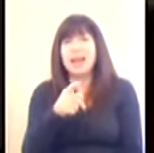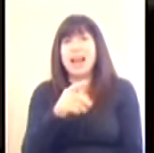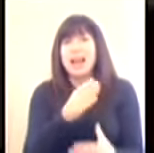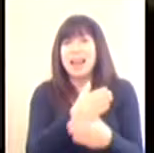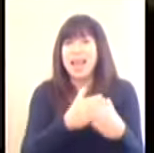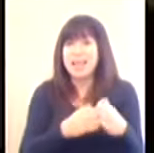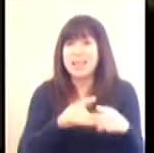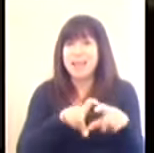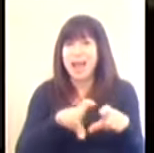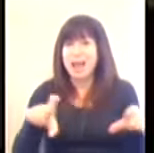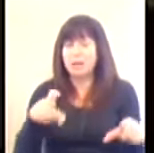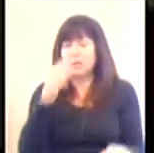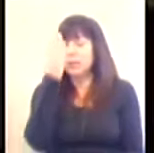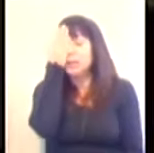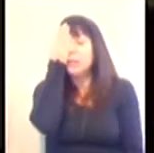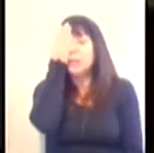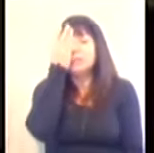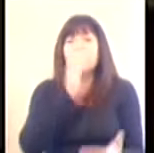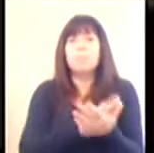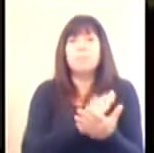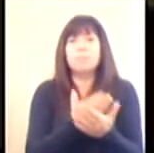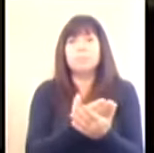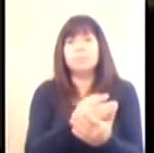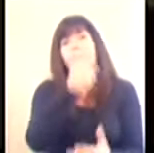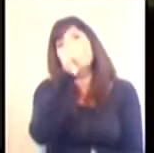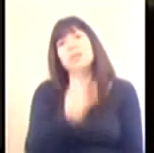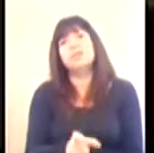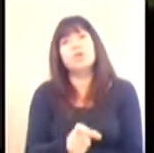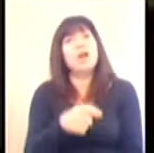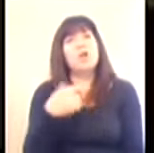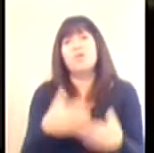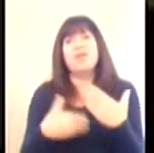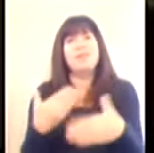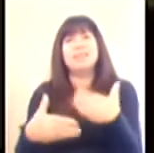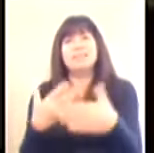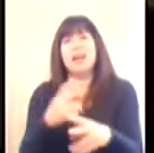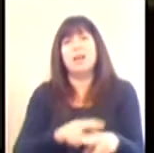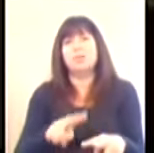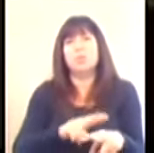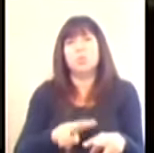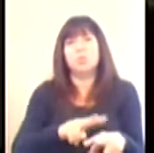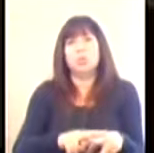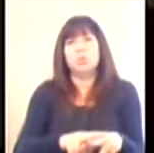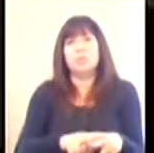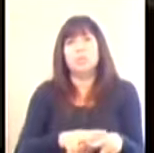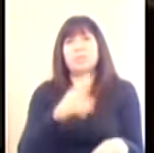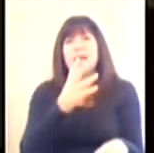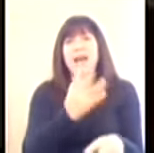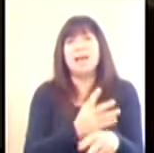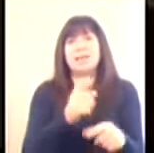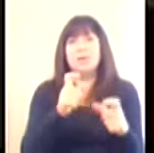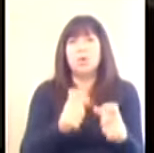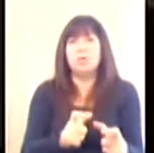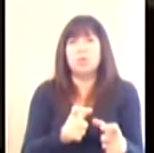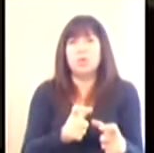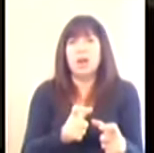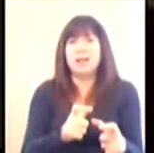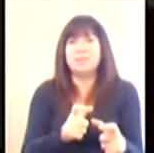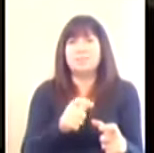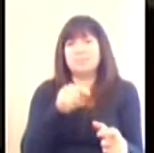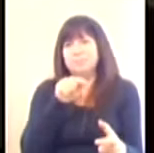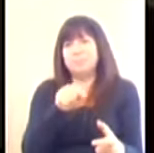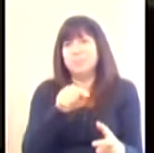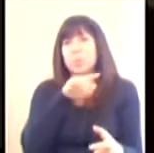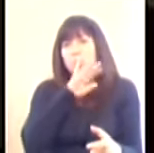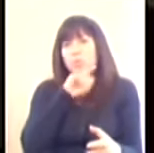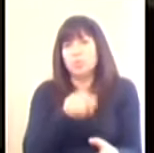es lo más nefasto para la salud de las personas, la verdad es que no avanzar las soluciones. Y por lo tanto, hay que regular su calidad, pero lamentablemente eso para algunos